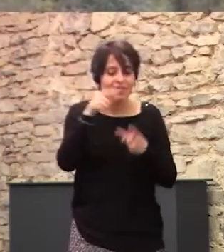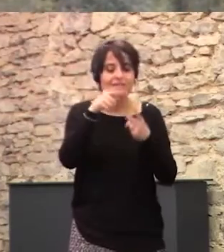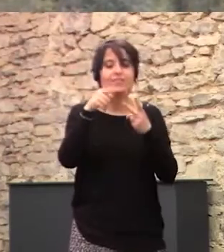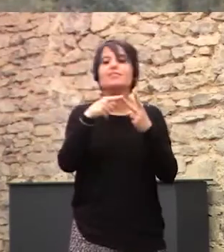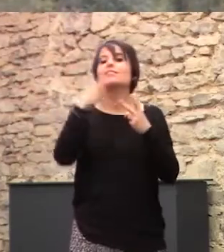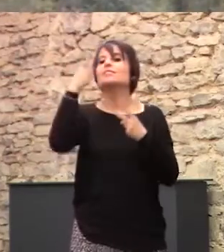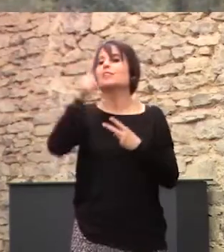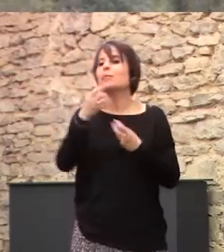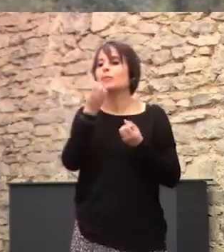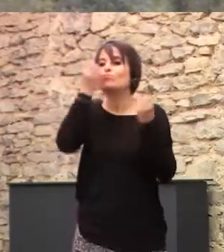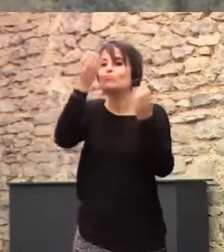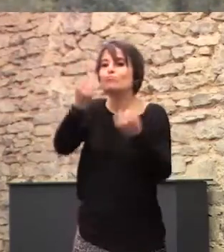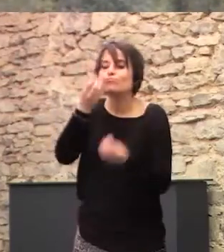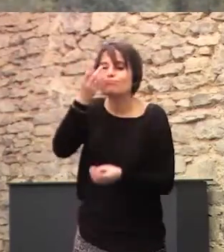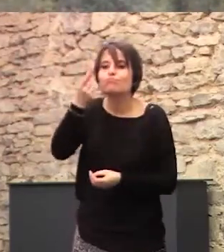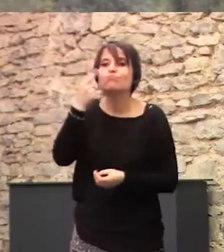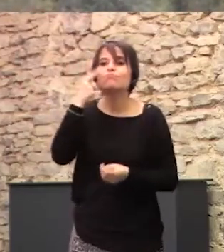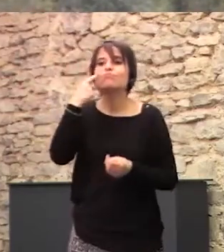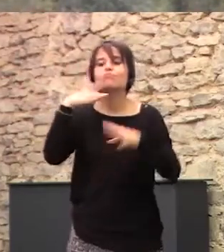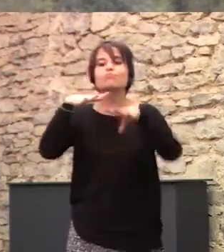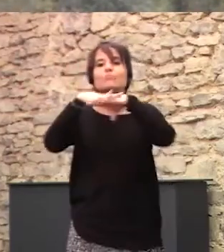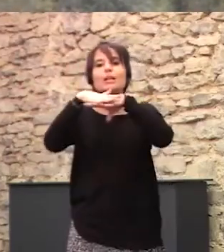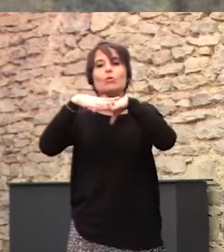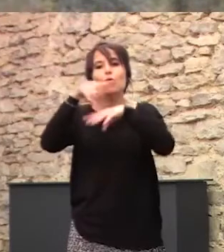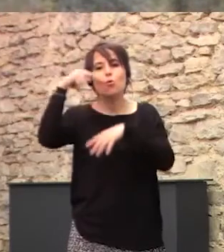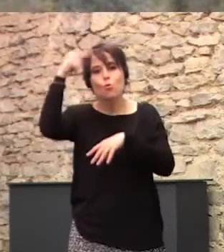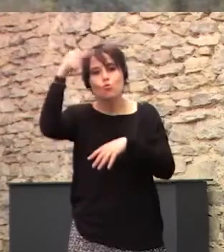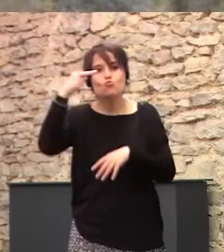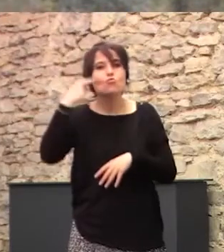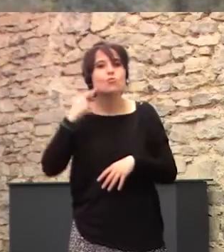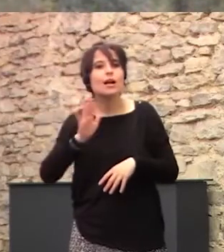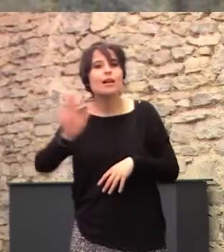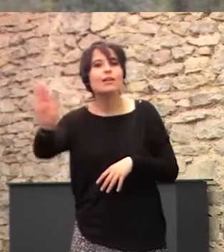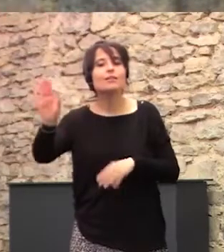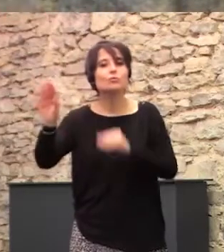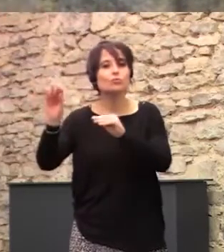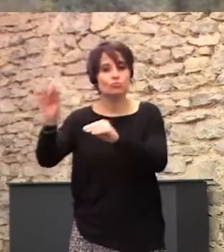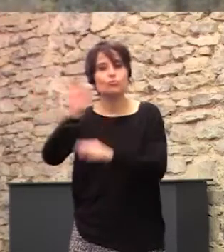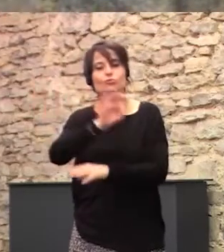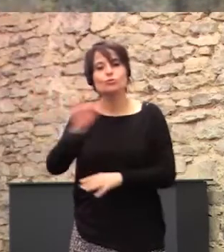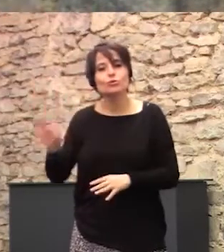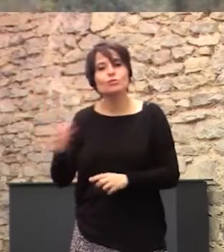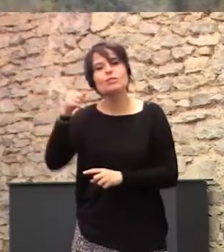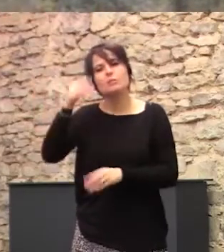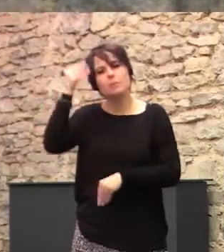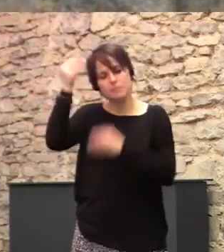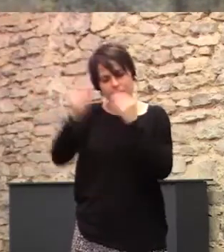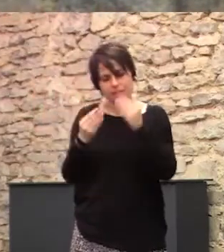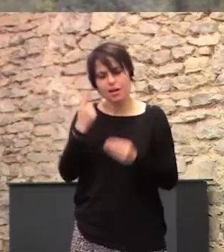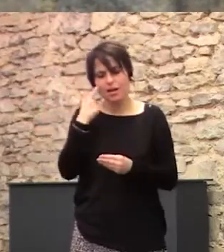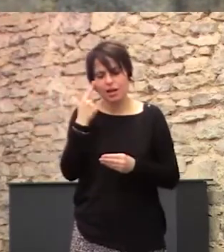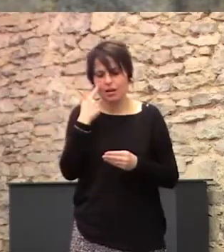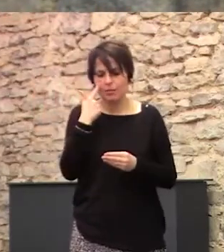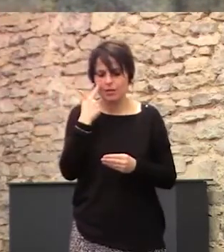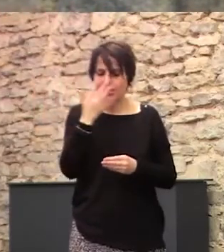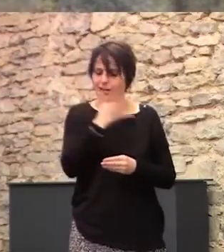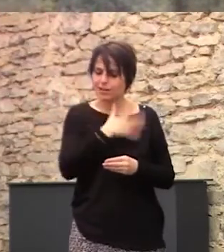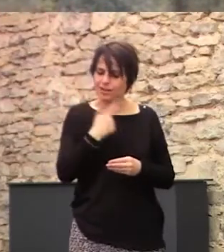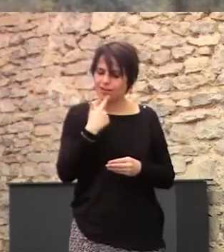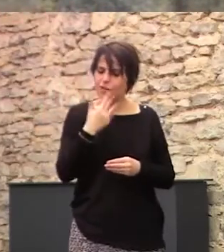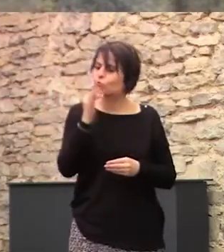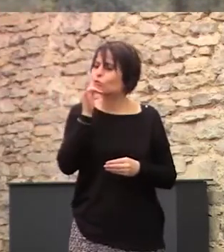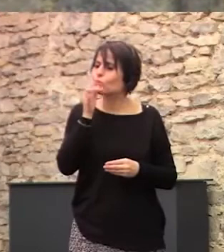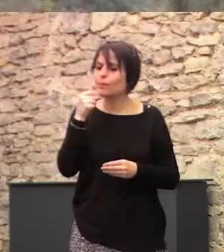otras, digamos, entornos culturales que están ahí en Donosti, de pensar, oye, que no hemos dicho todavía